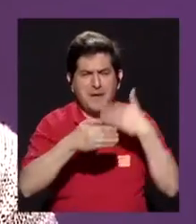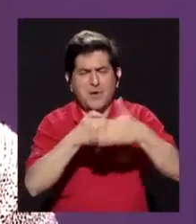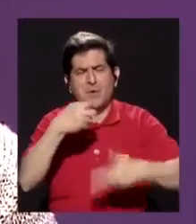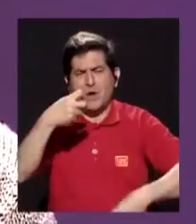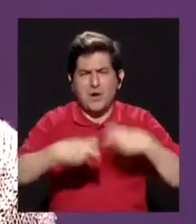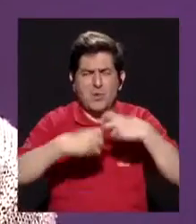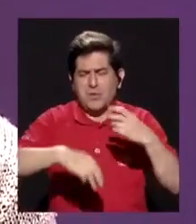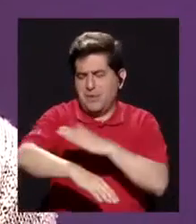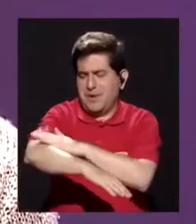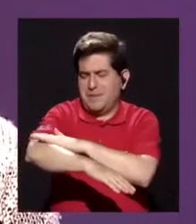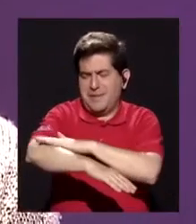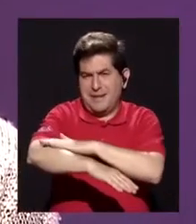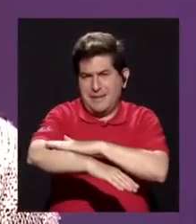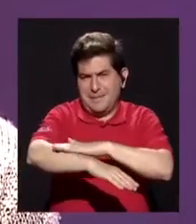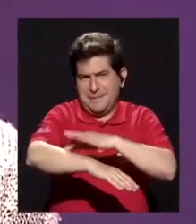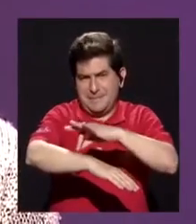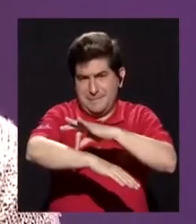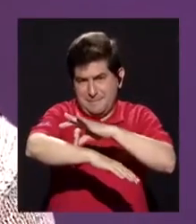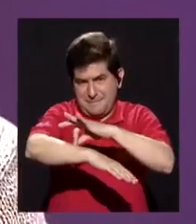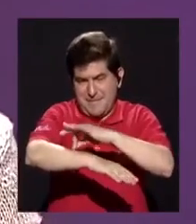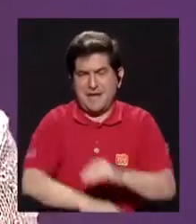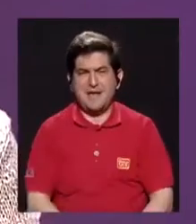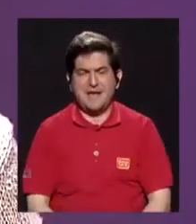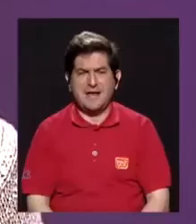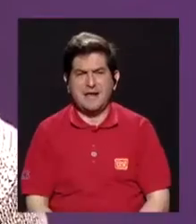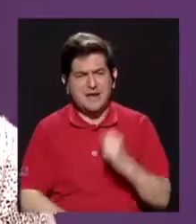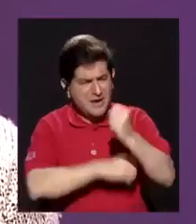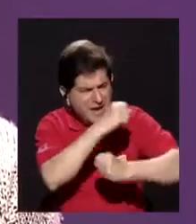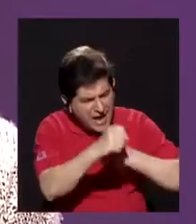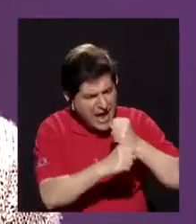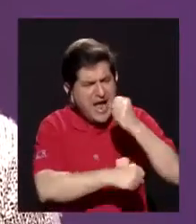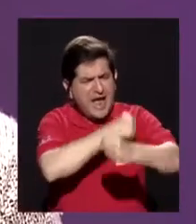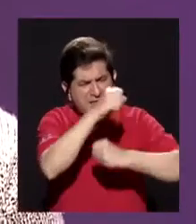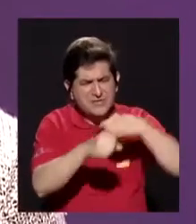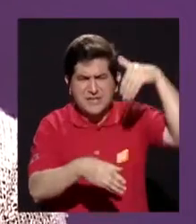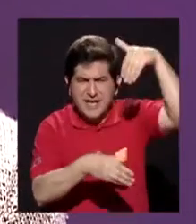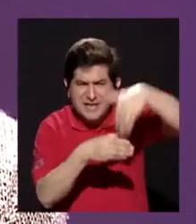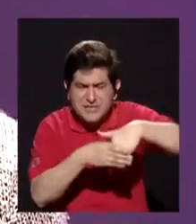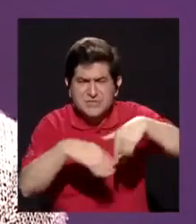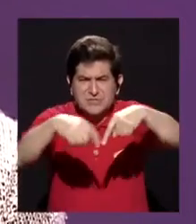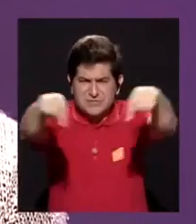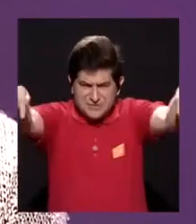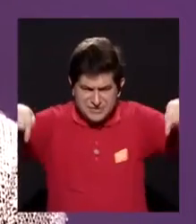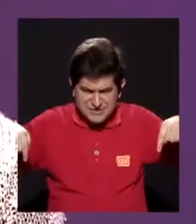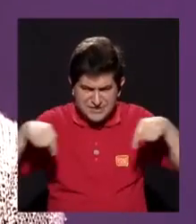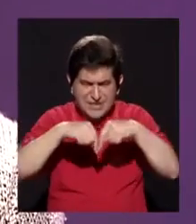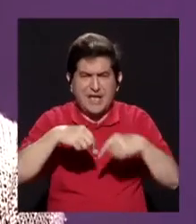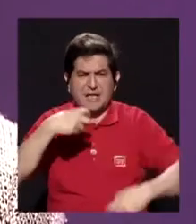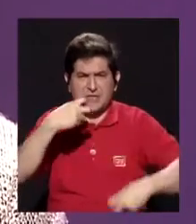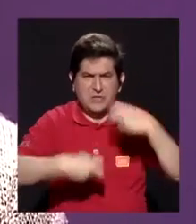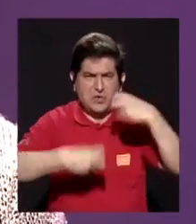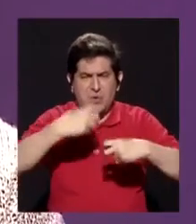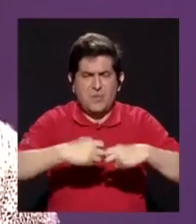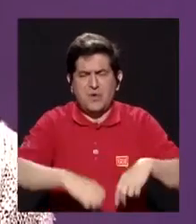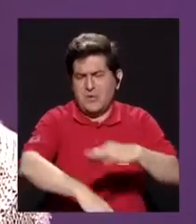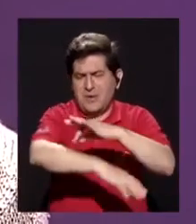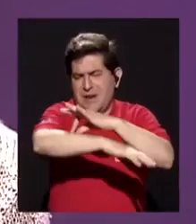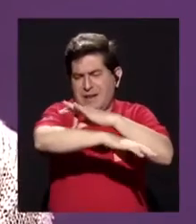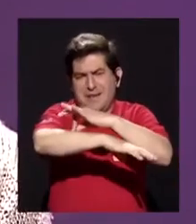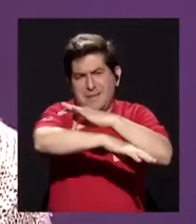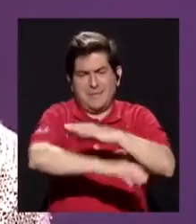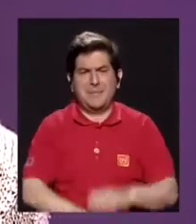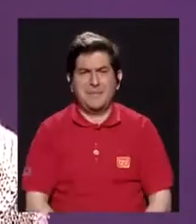en la piel, de estar tantos años metida en la piscina, me dio un problema en la piel, entonces tuve